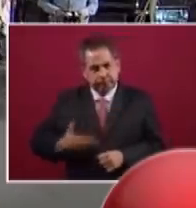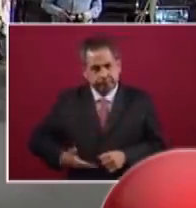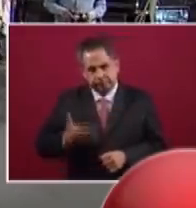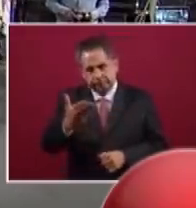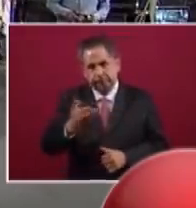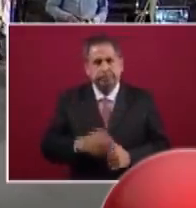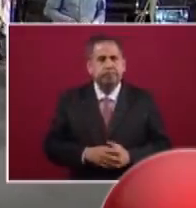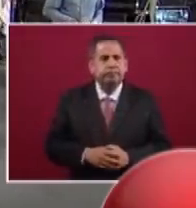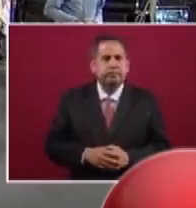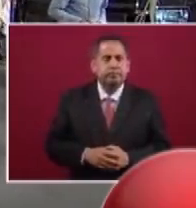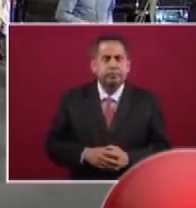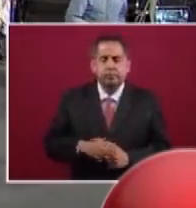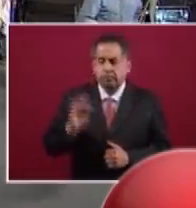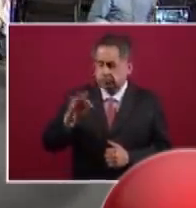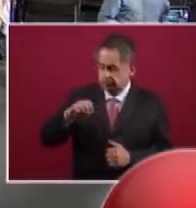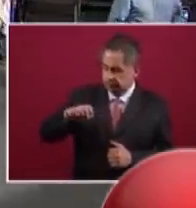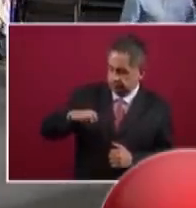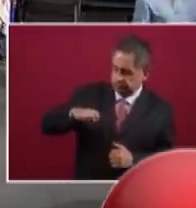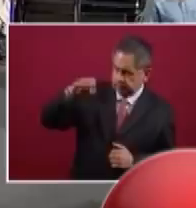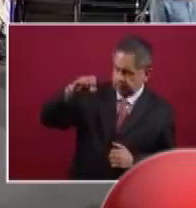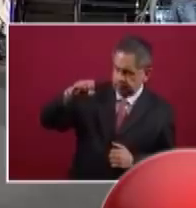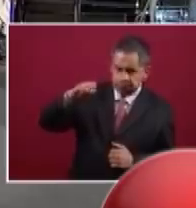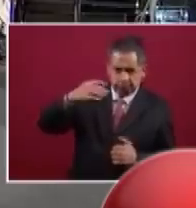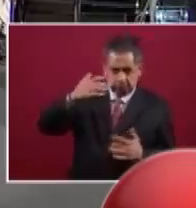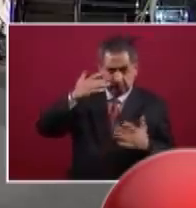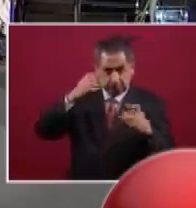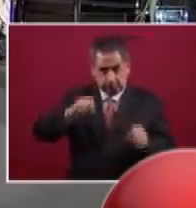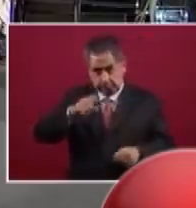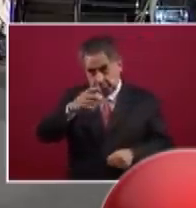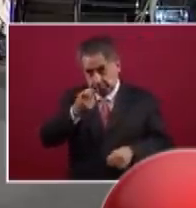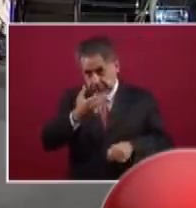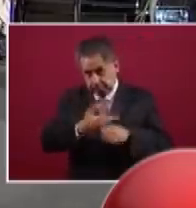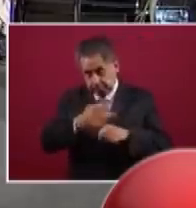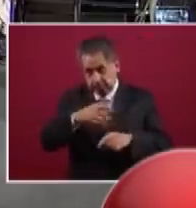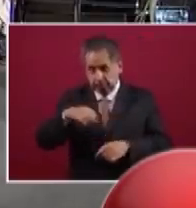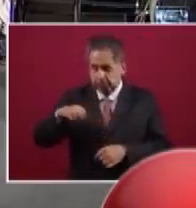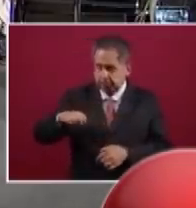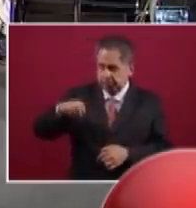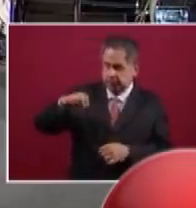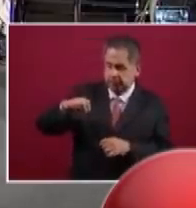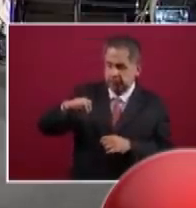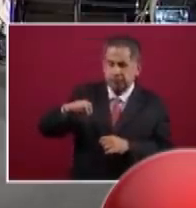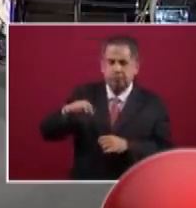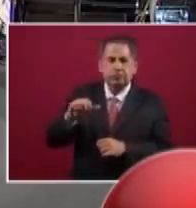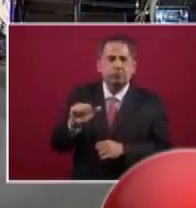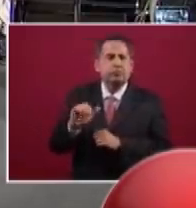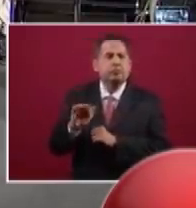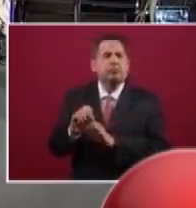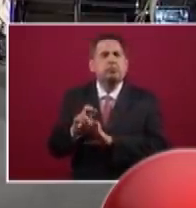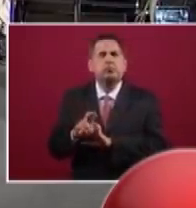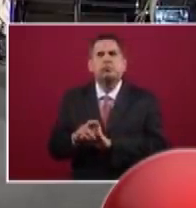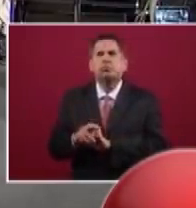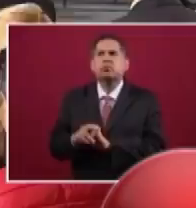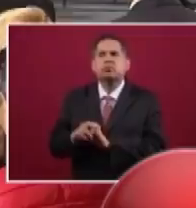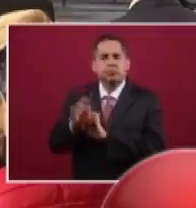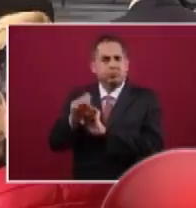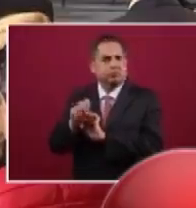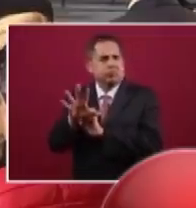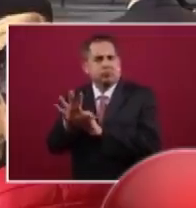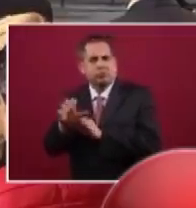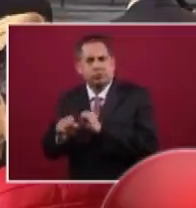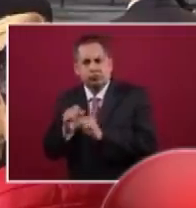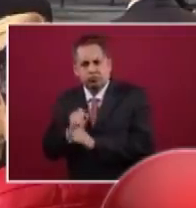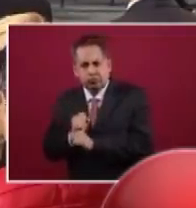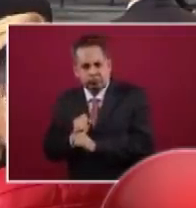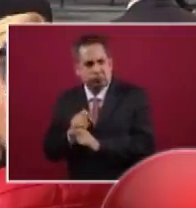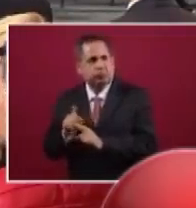Resulta que si la edad de retiro, y no me dejará mentir el señor secretario, con quien tiene afore está en 65 años y